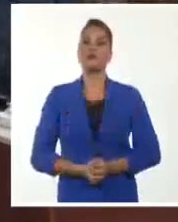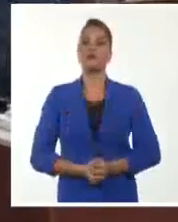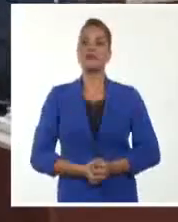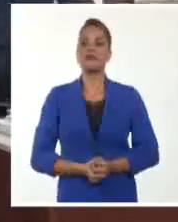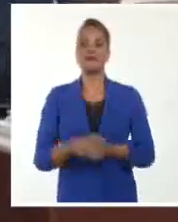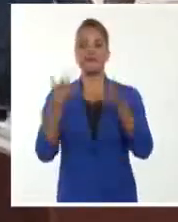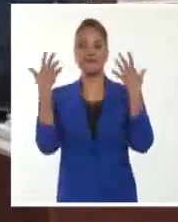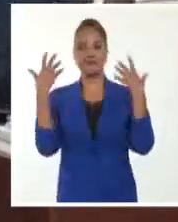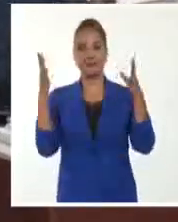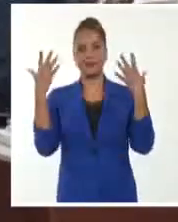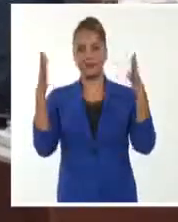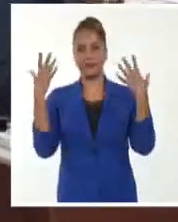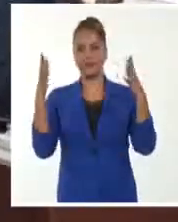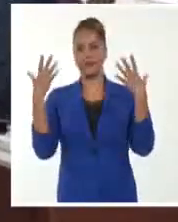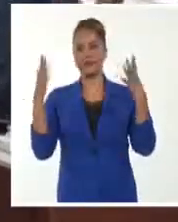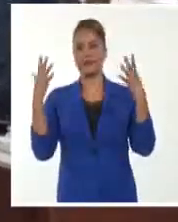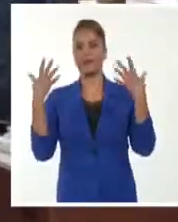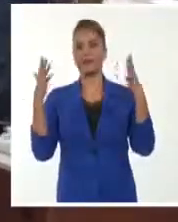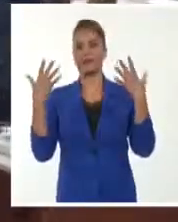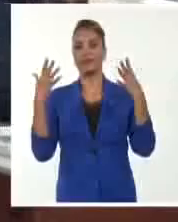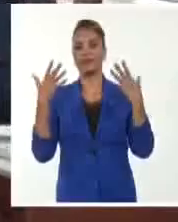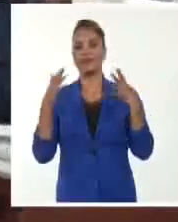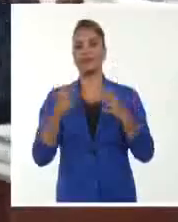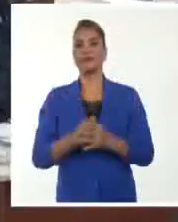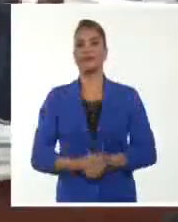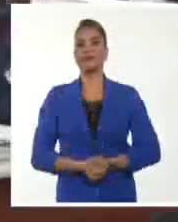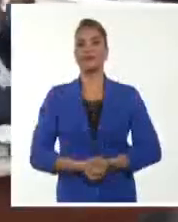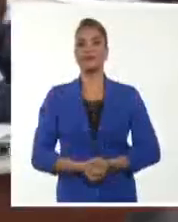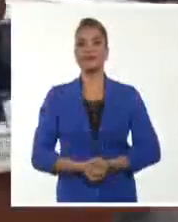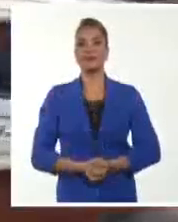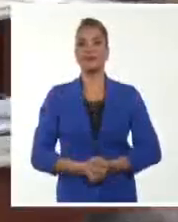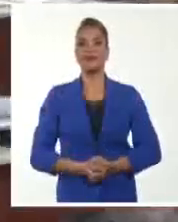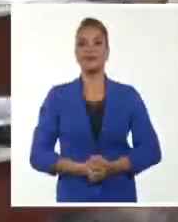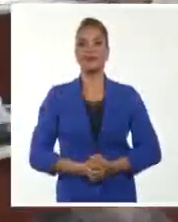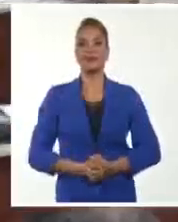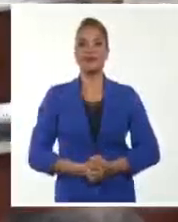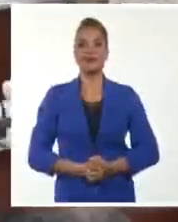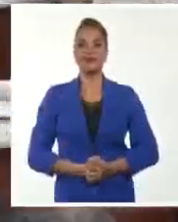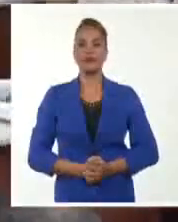Héctor Martínez, Sistema Informativo de la Televisión Cubana.